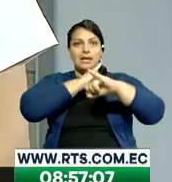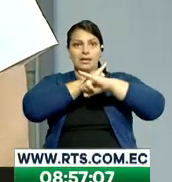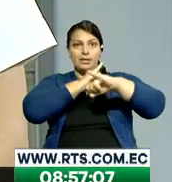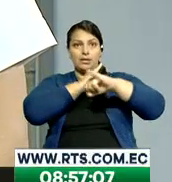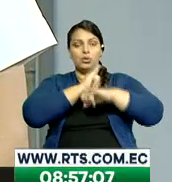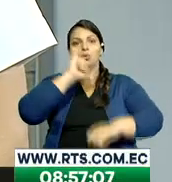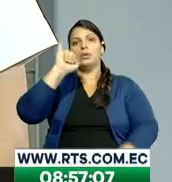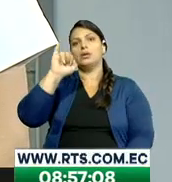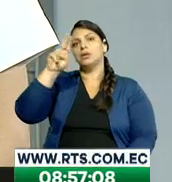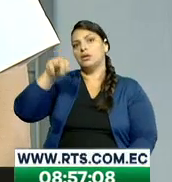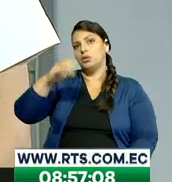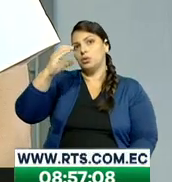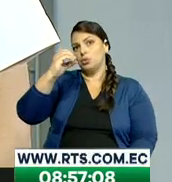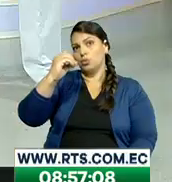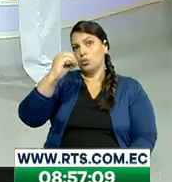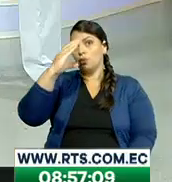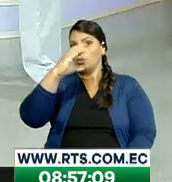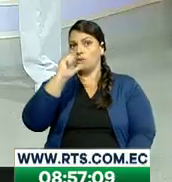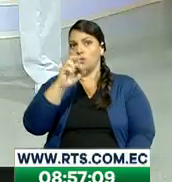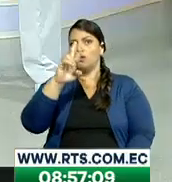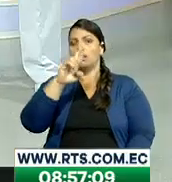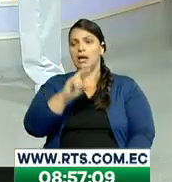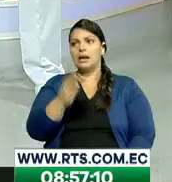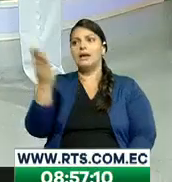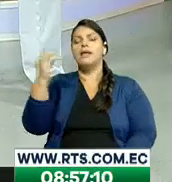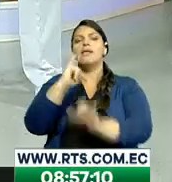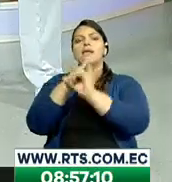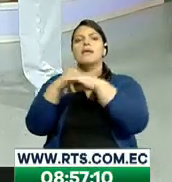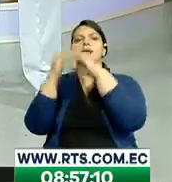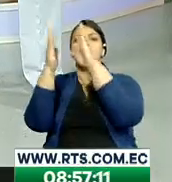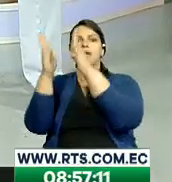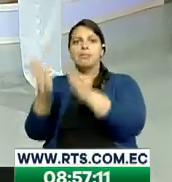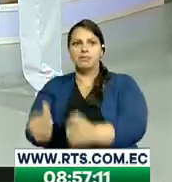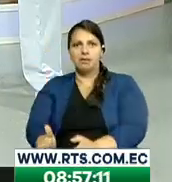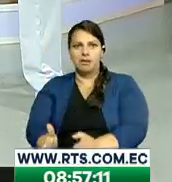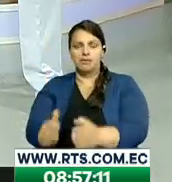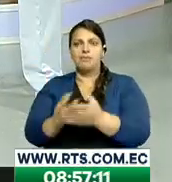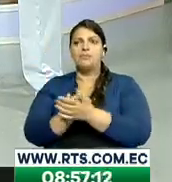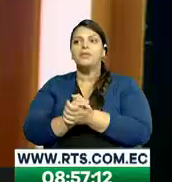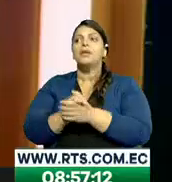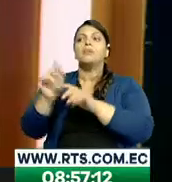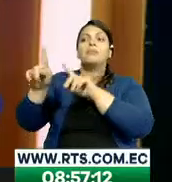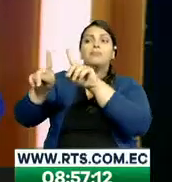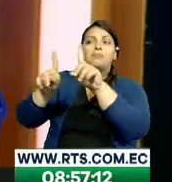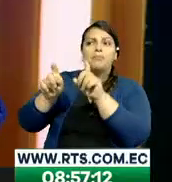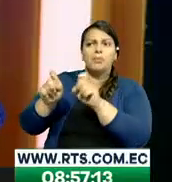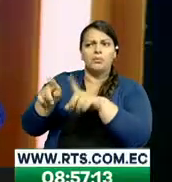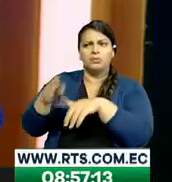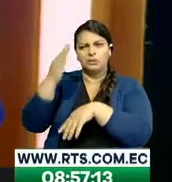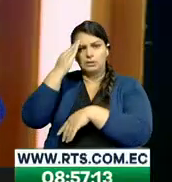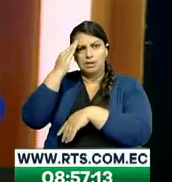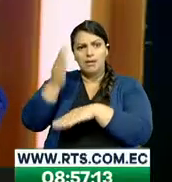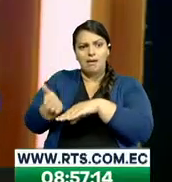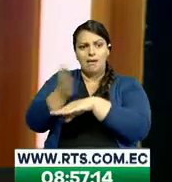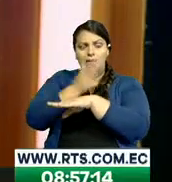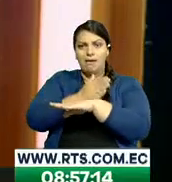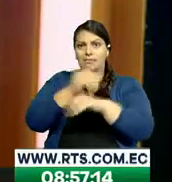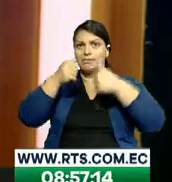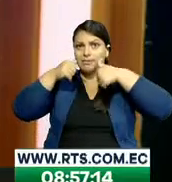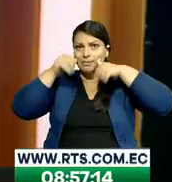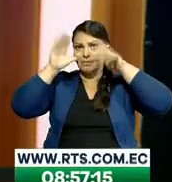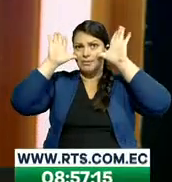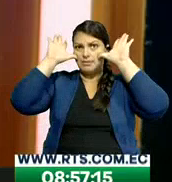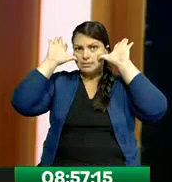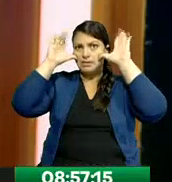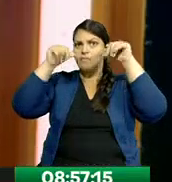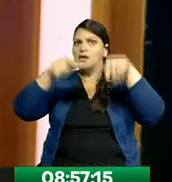estas recomendaciones. Pero antes, recordarles también que hubo un aguaje y oleaje en el mes de diciembre, que sobre todo fue